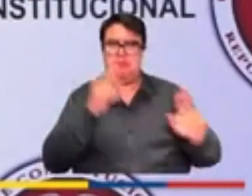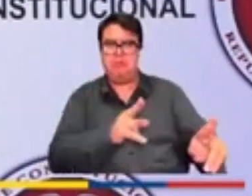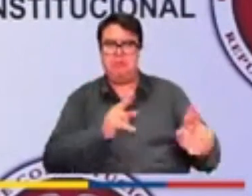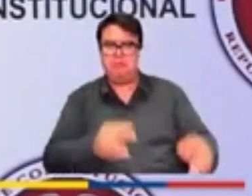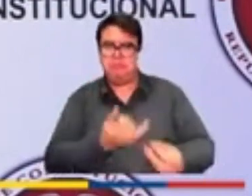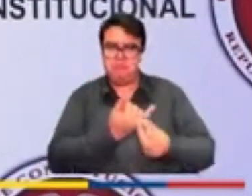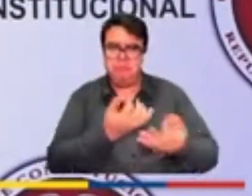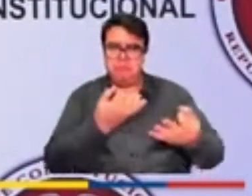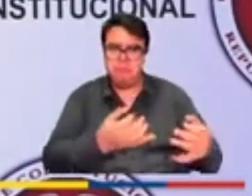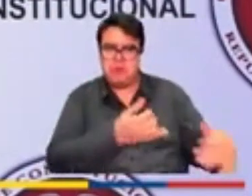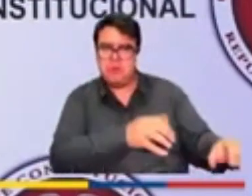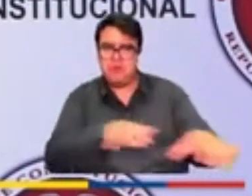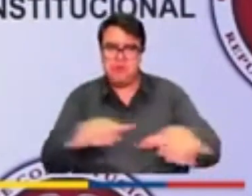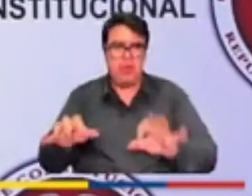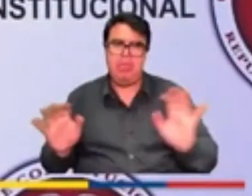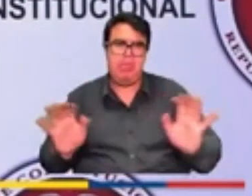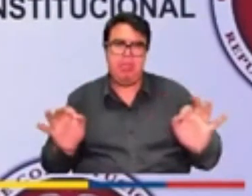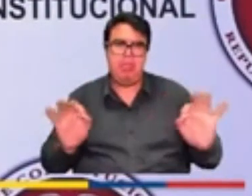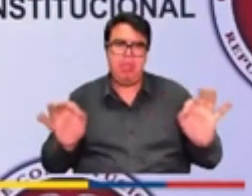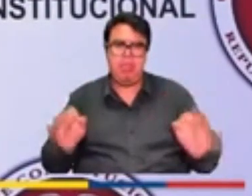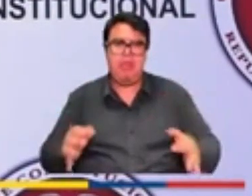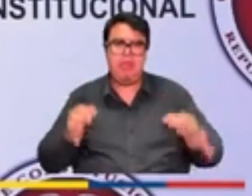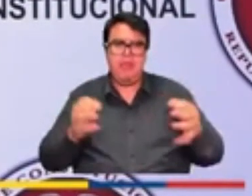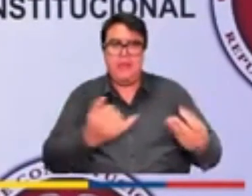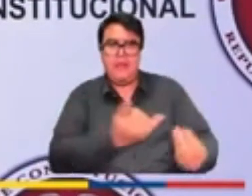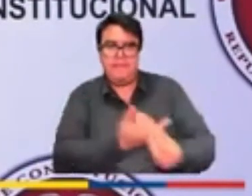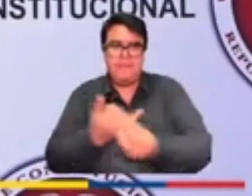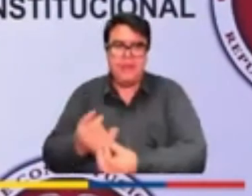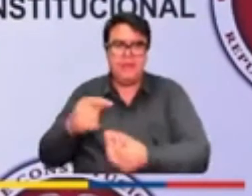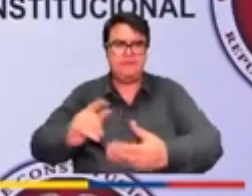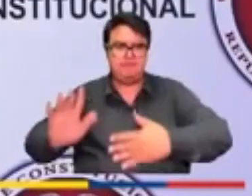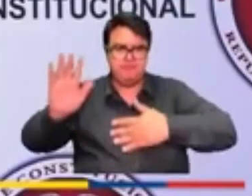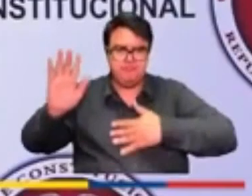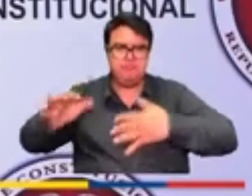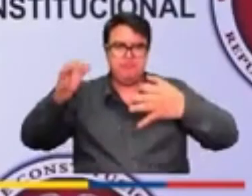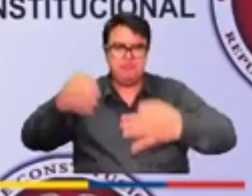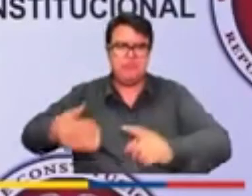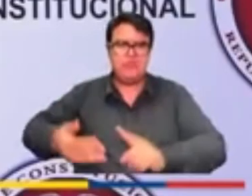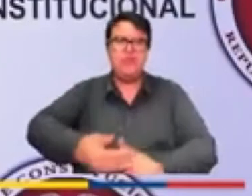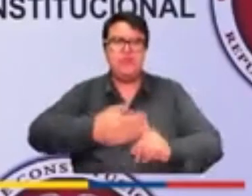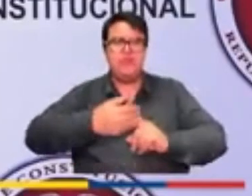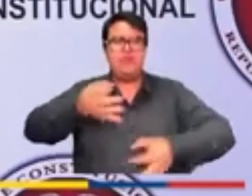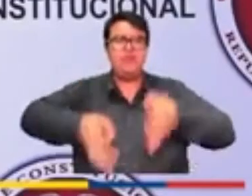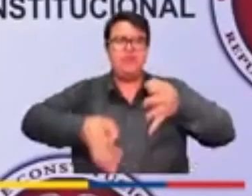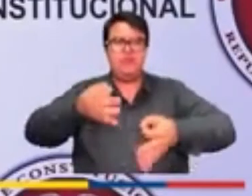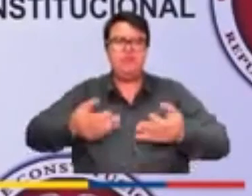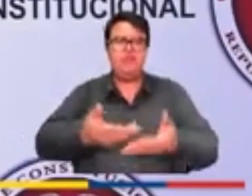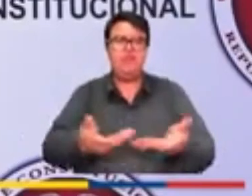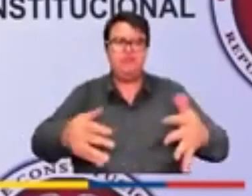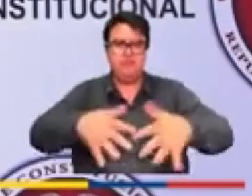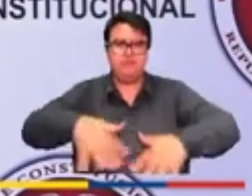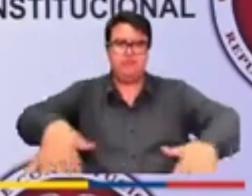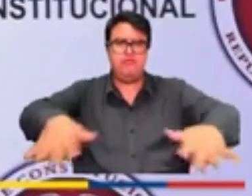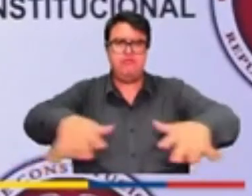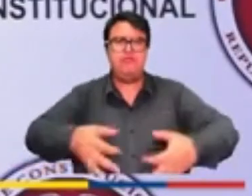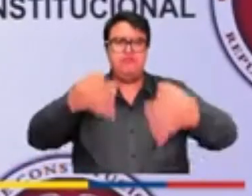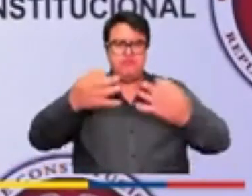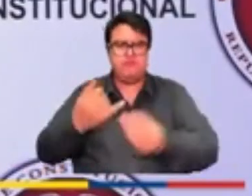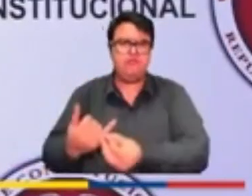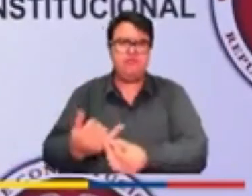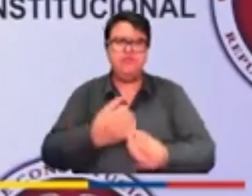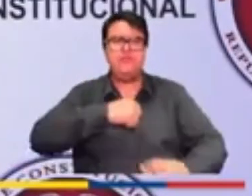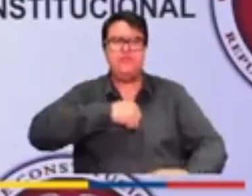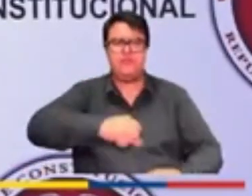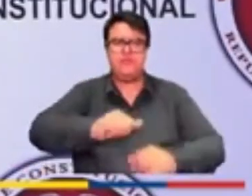en la materialización de eso. Materializar, garantizar la seguridad jurídica de los territorios para materializar los otros